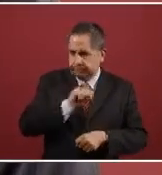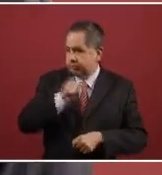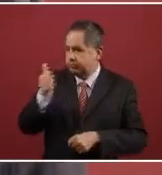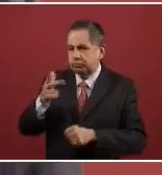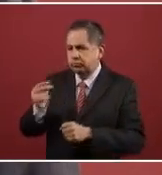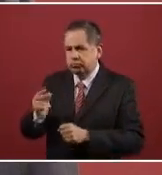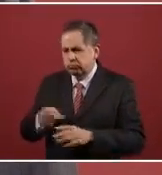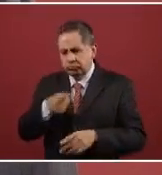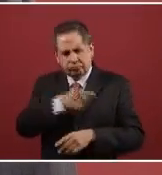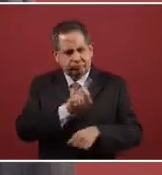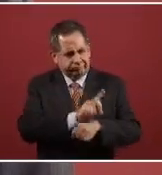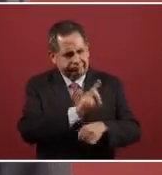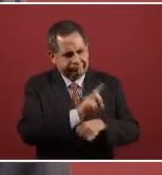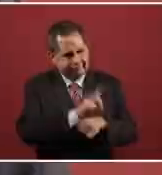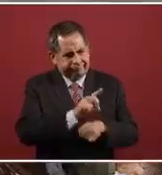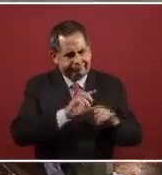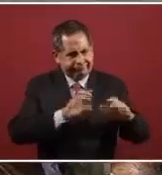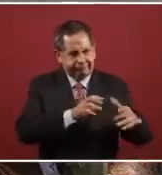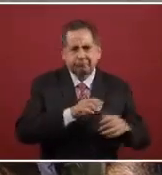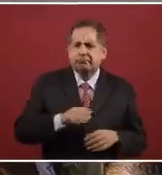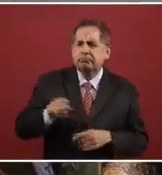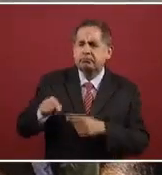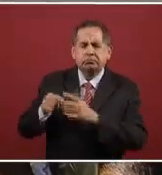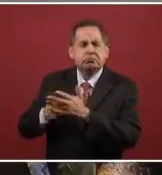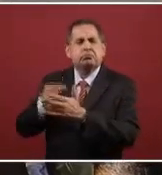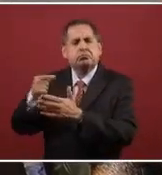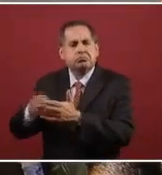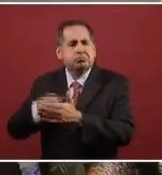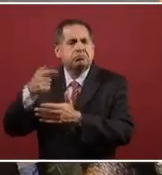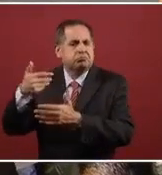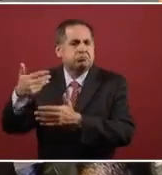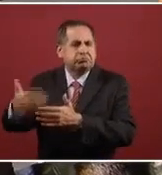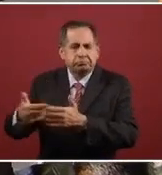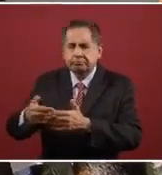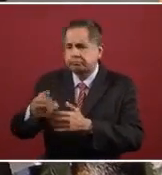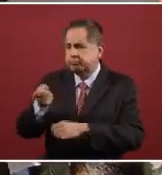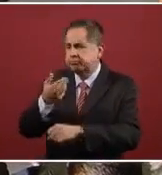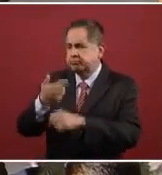Me reúno con el gabinete de Hacienda